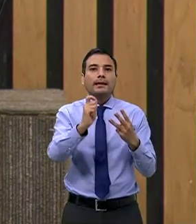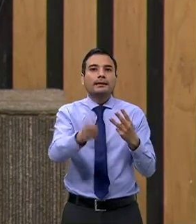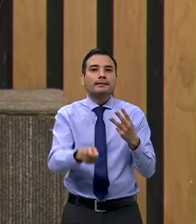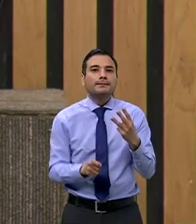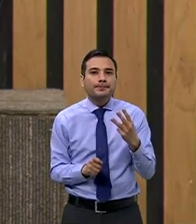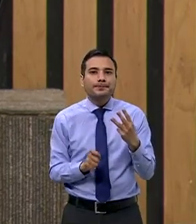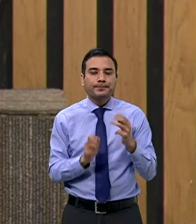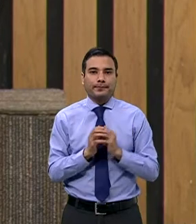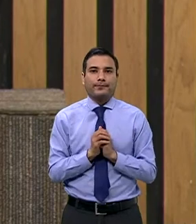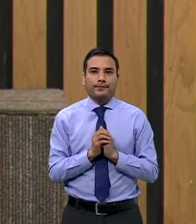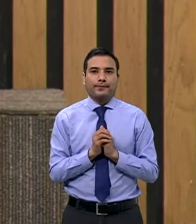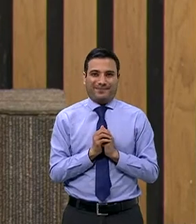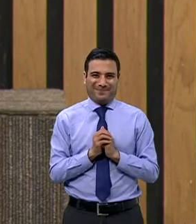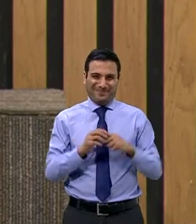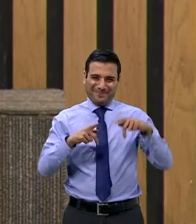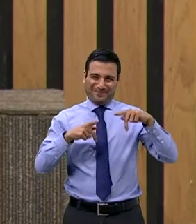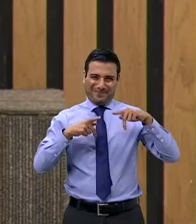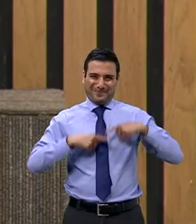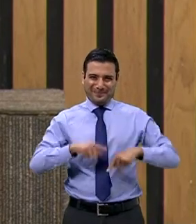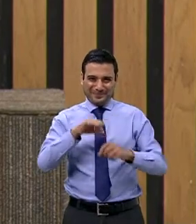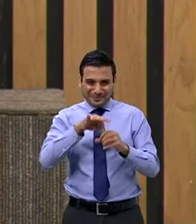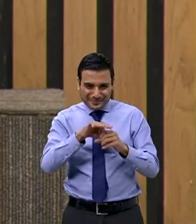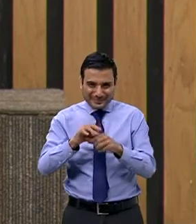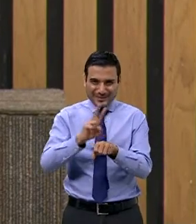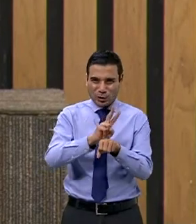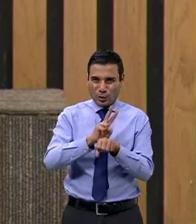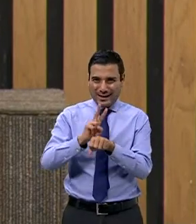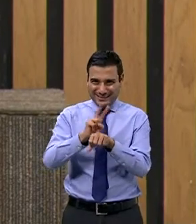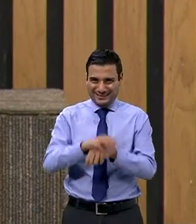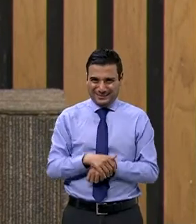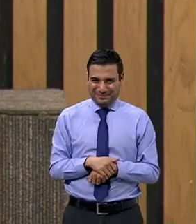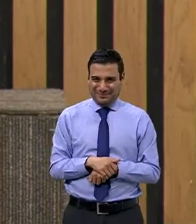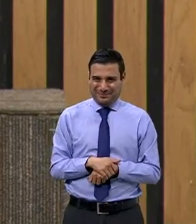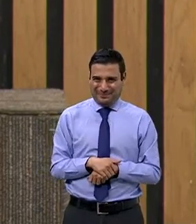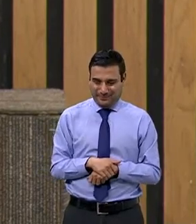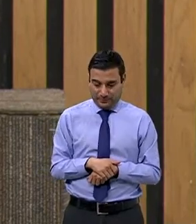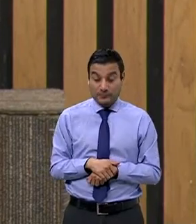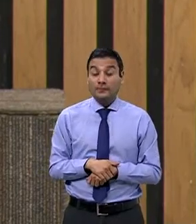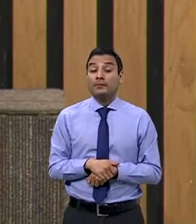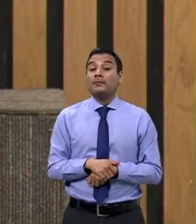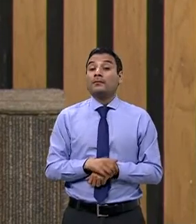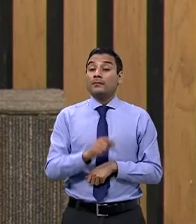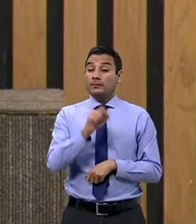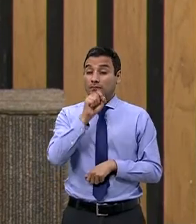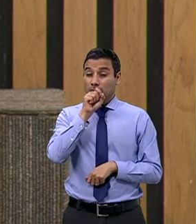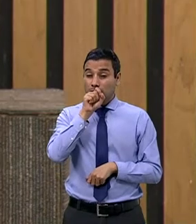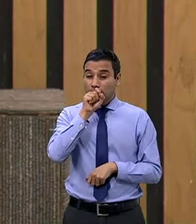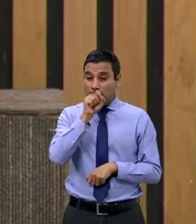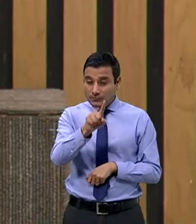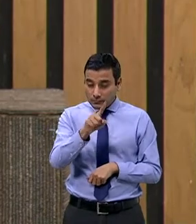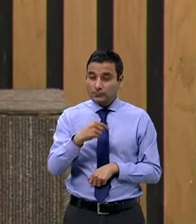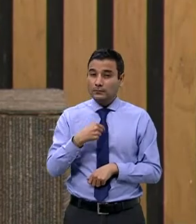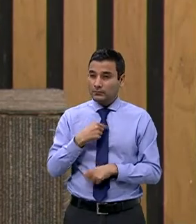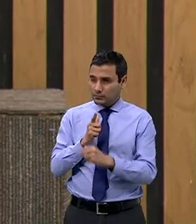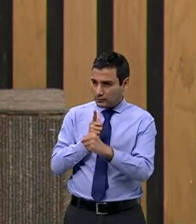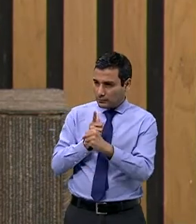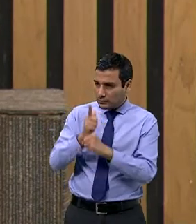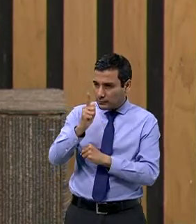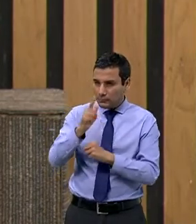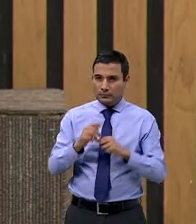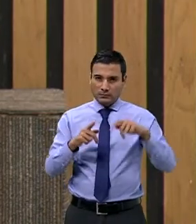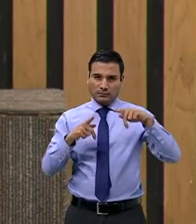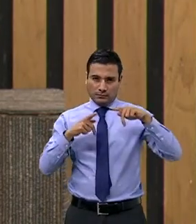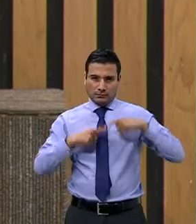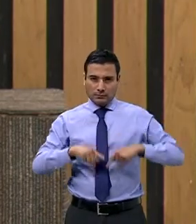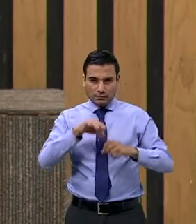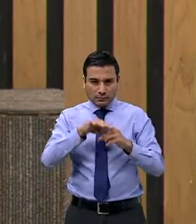observadores electorales en donde efectivamente también nos encontramos que se registraron como observadores